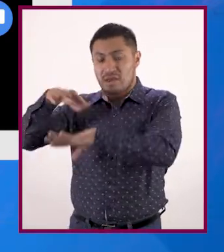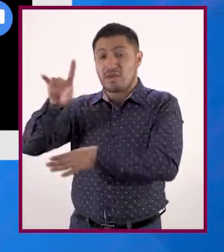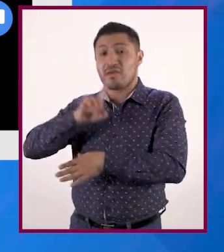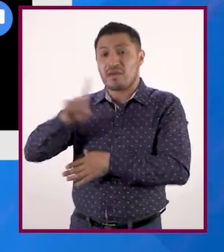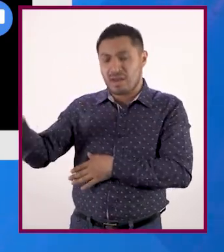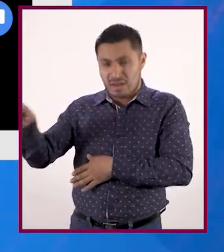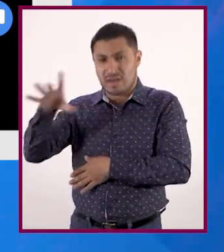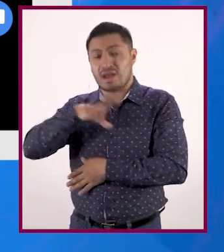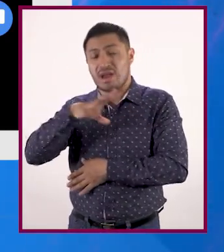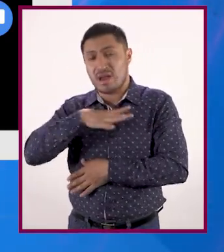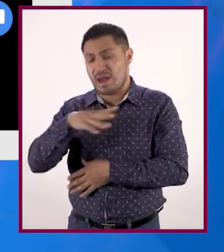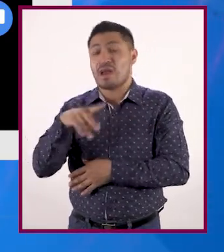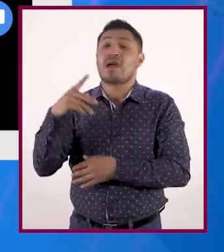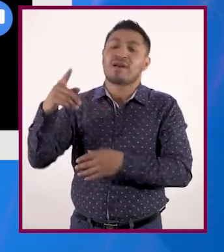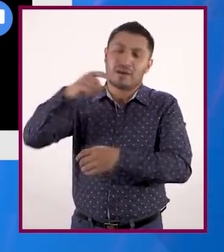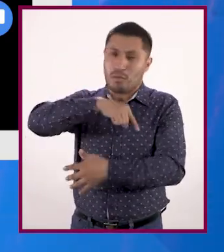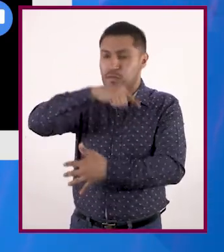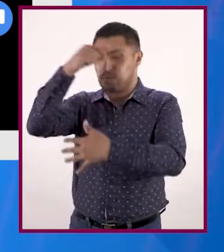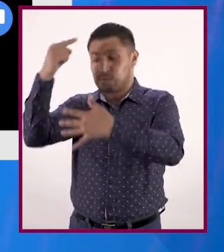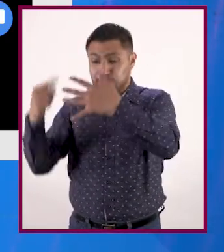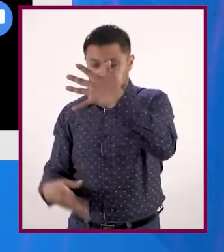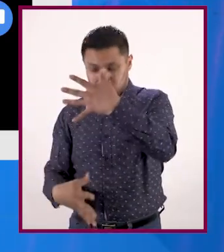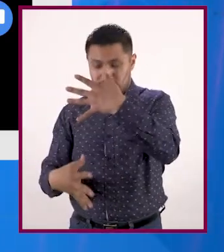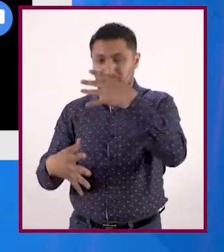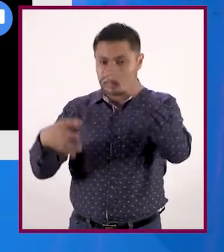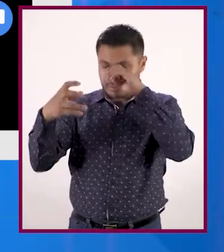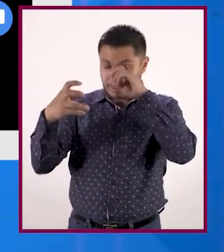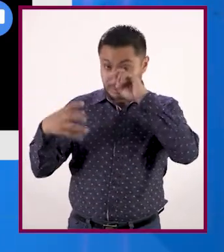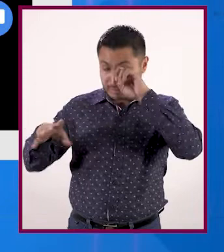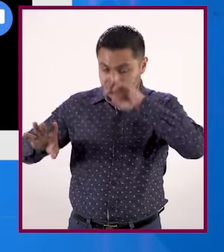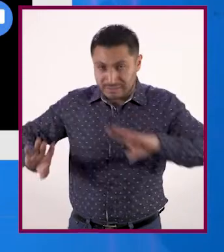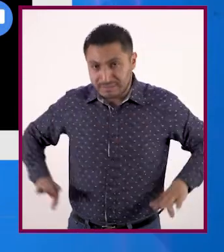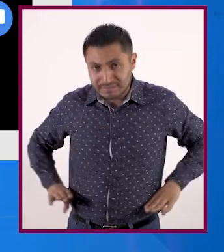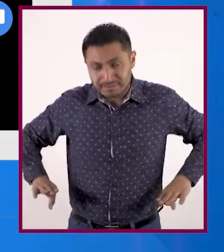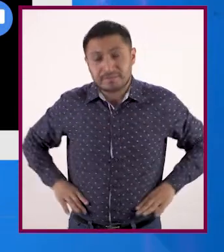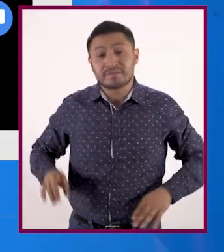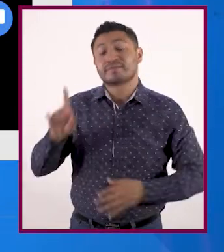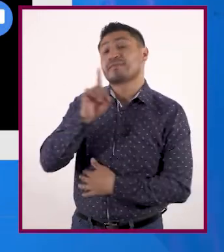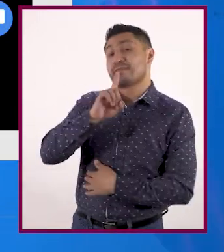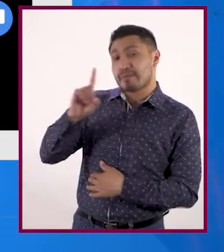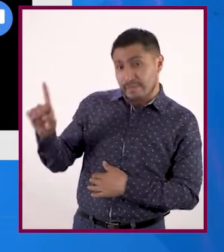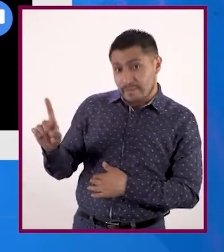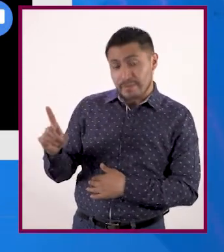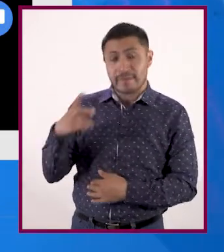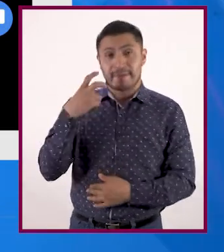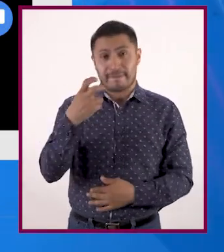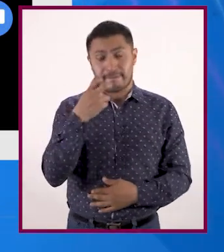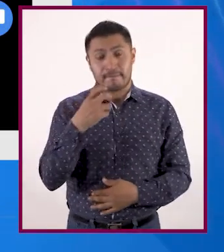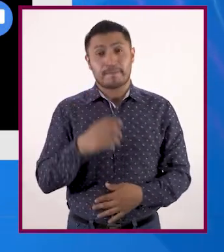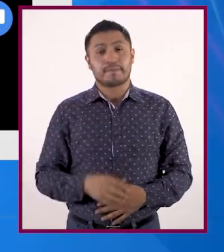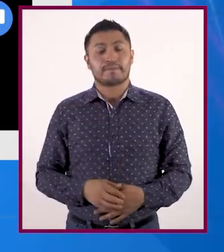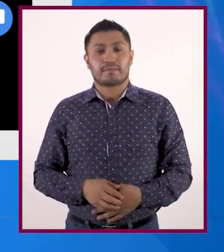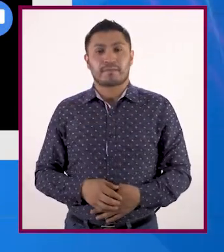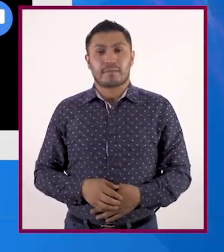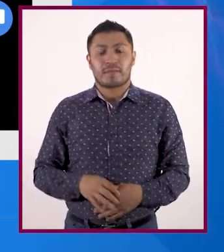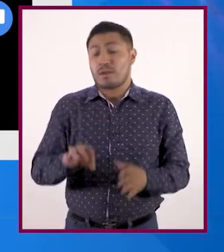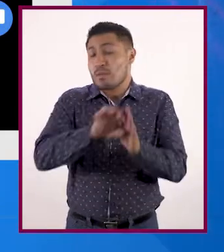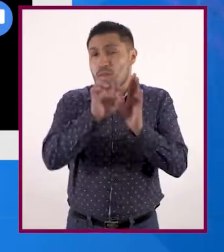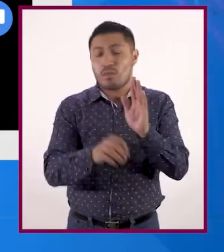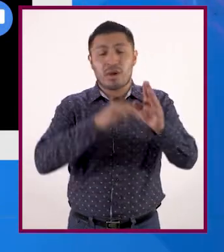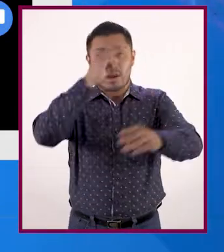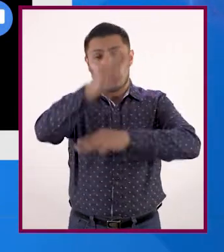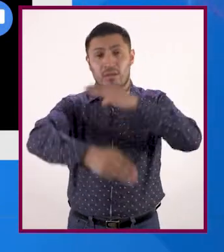existen por supuesto una diversidad precisamente de características de la derecha este en el mundo de hoy por poner un ejemplo